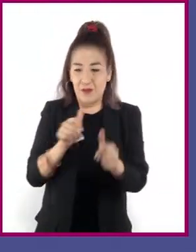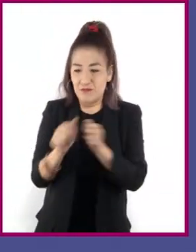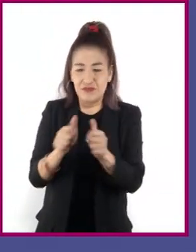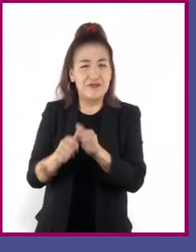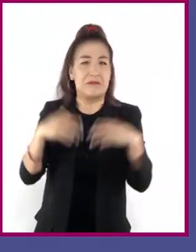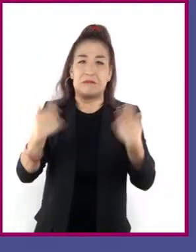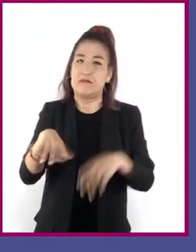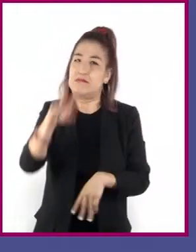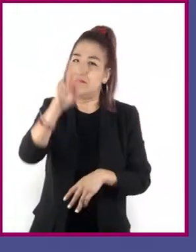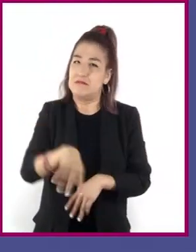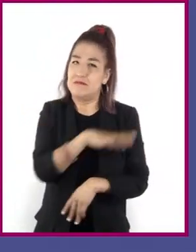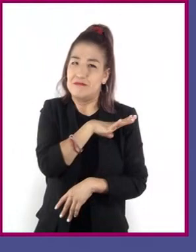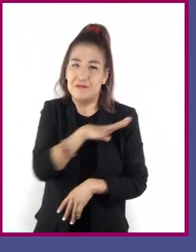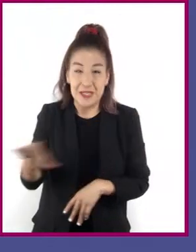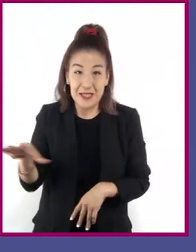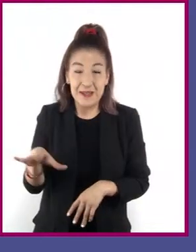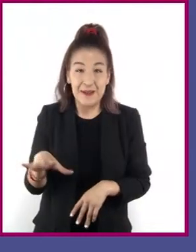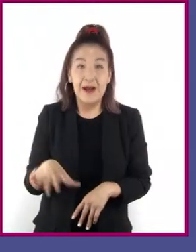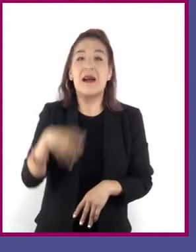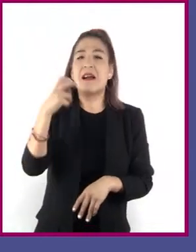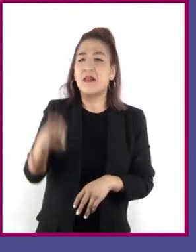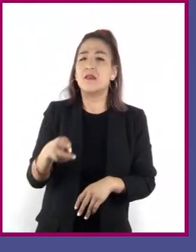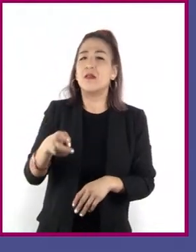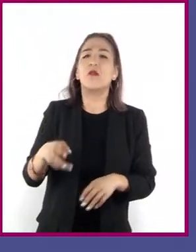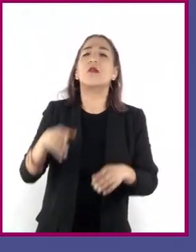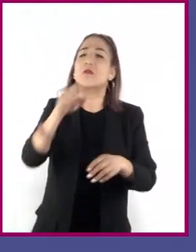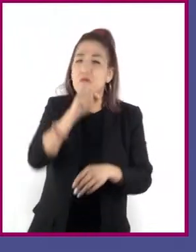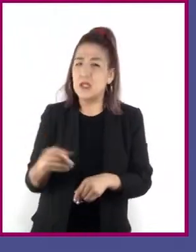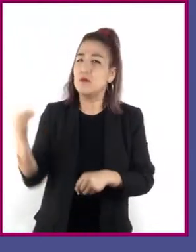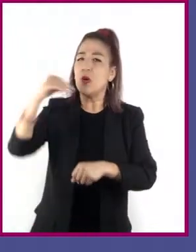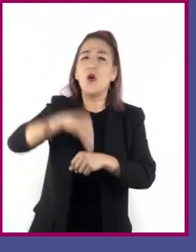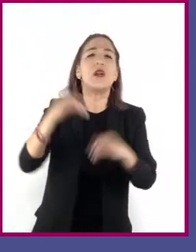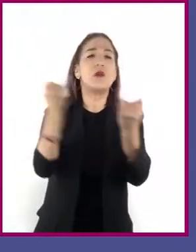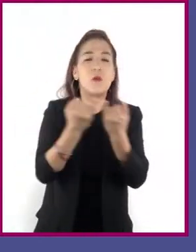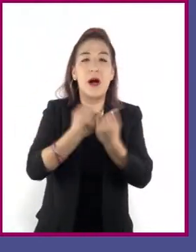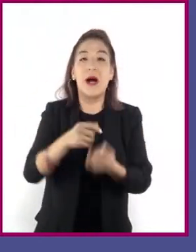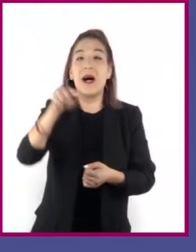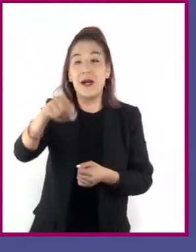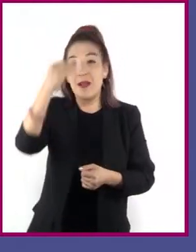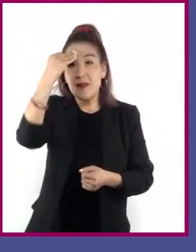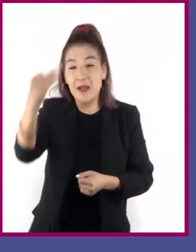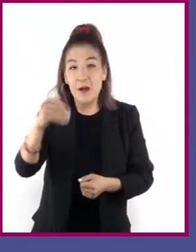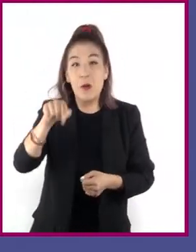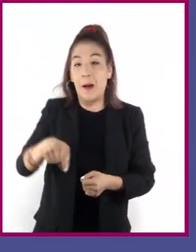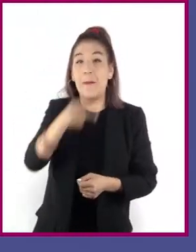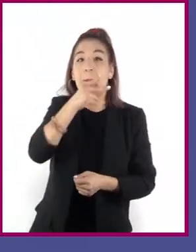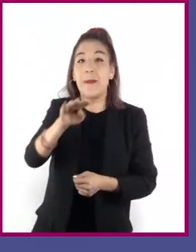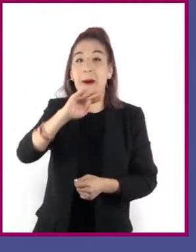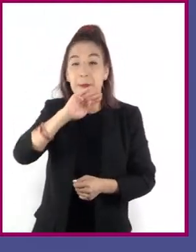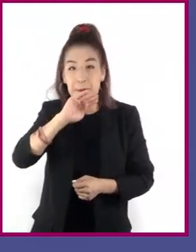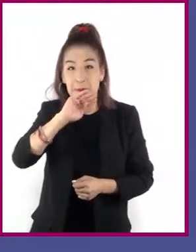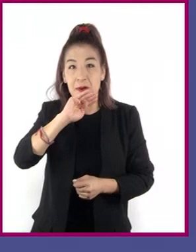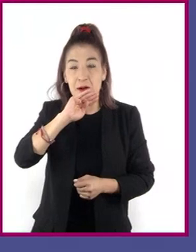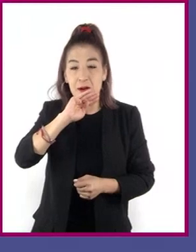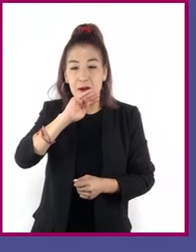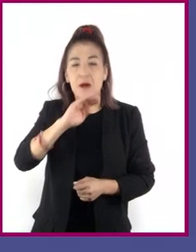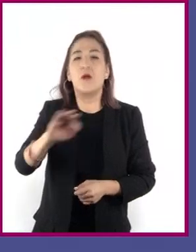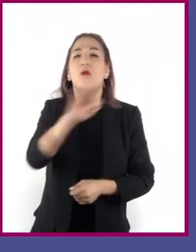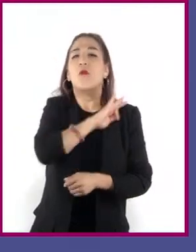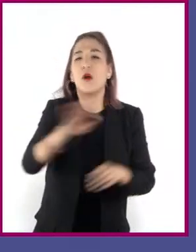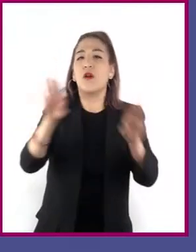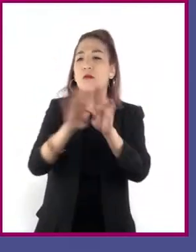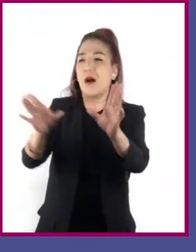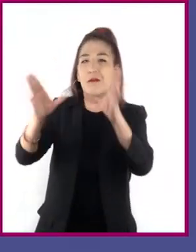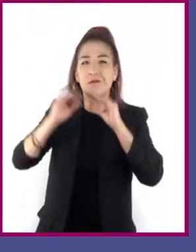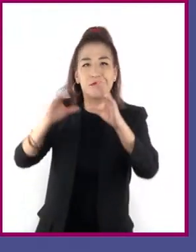impresionante y aquí puede ser este mismo en los tiempos que nuestros padres que nos permitieron